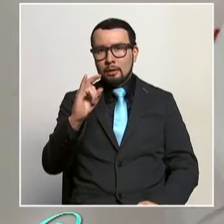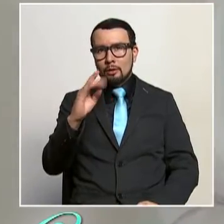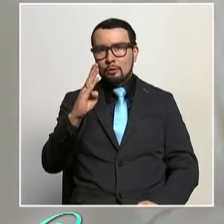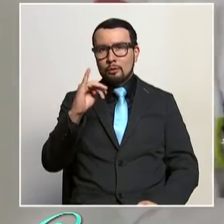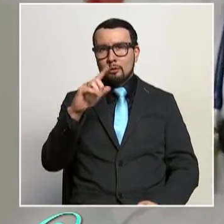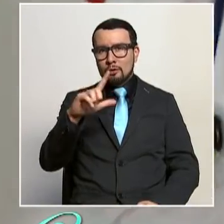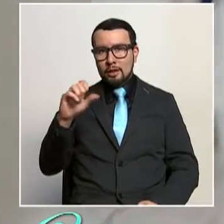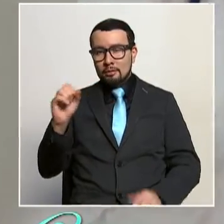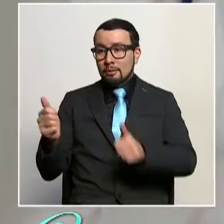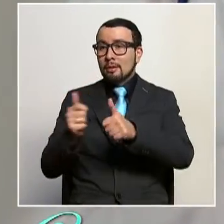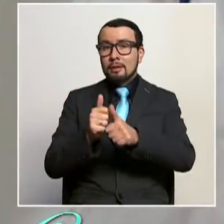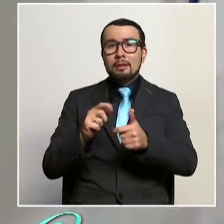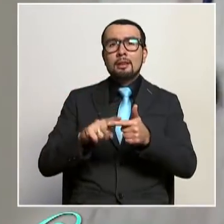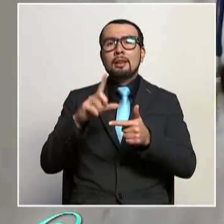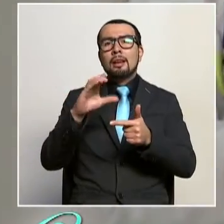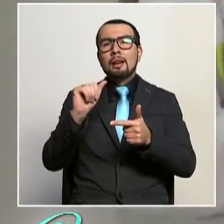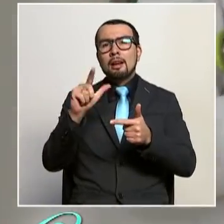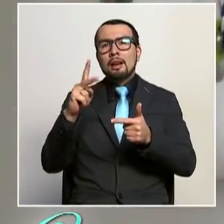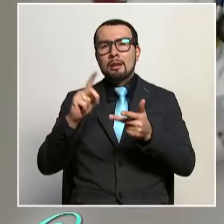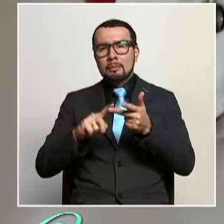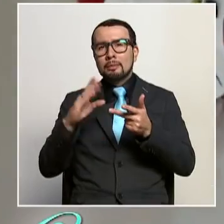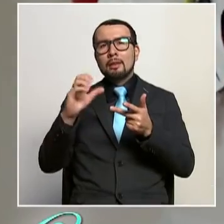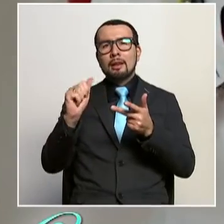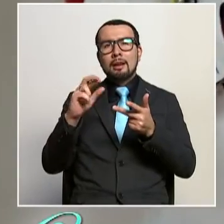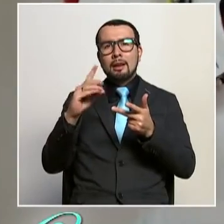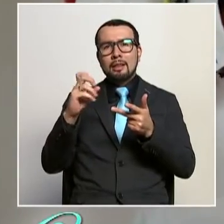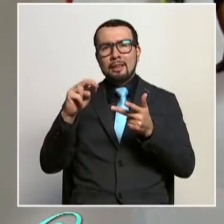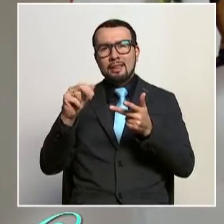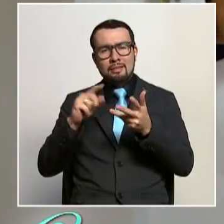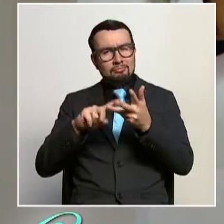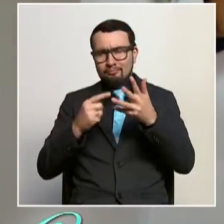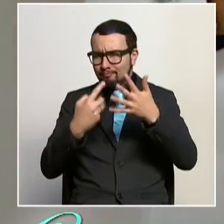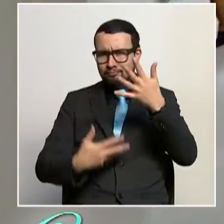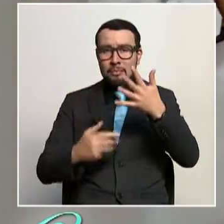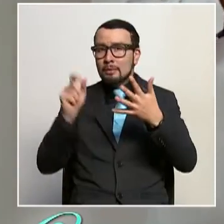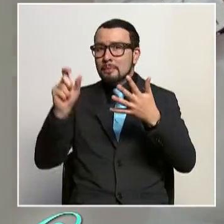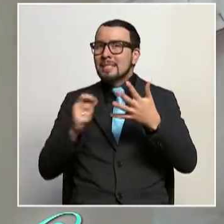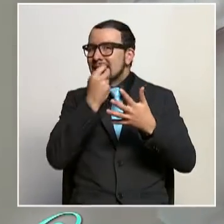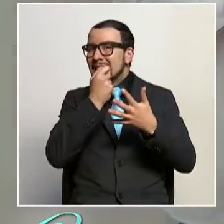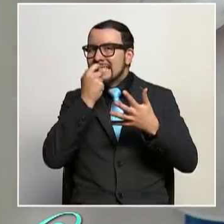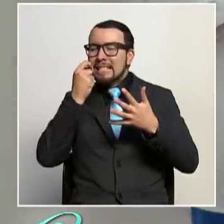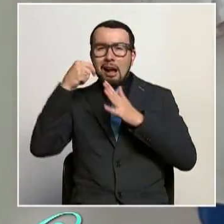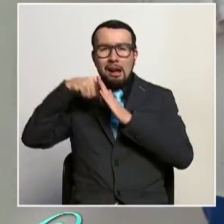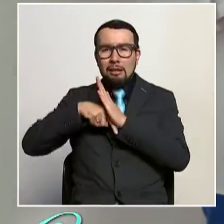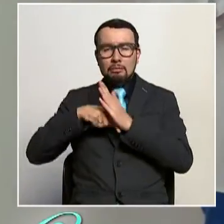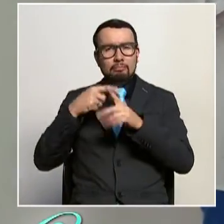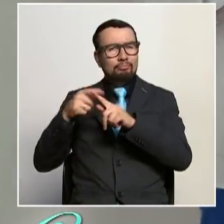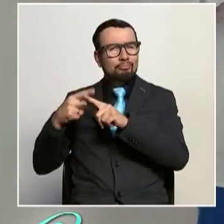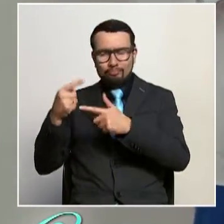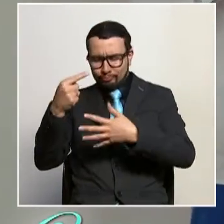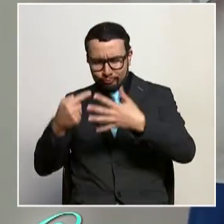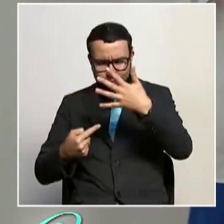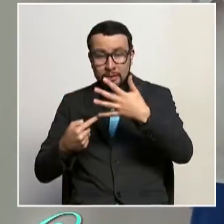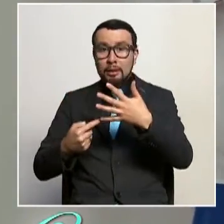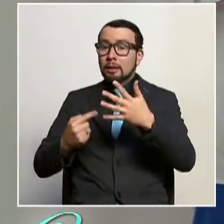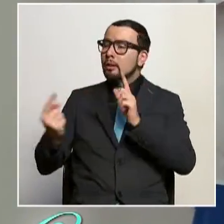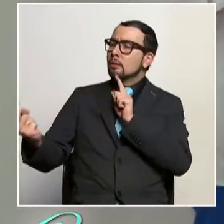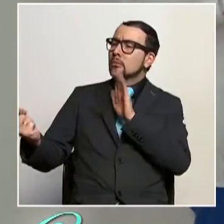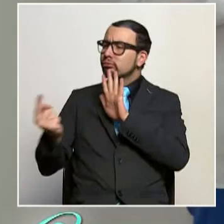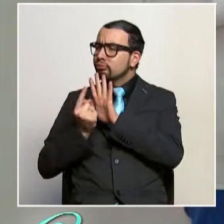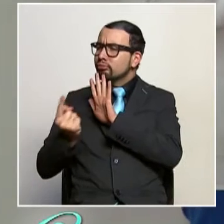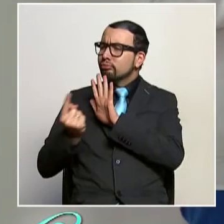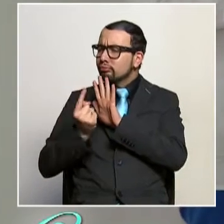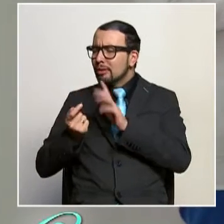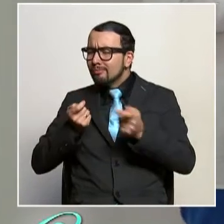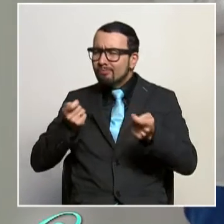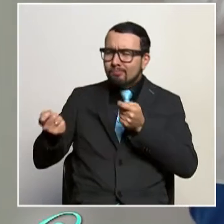Fernando Calvo, el doctor Alonso Cárdenas, el doctor Germán Ruiz, todos, la odontóloga neurofocal, Adriana Maya, en fin, porque muchas veces necesitamos